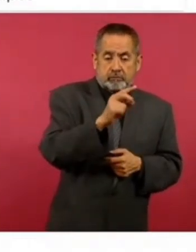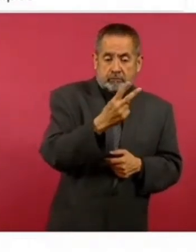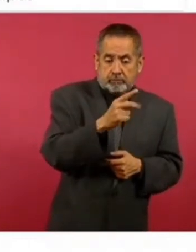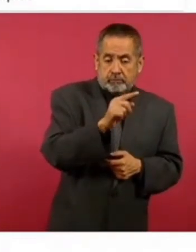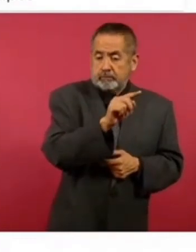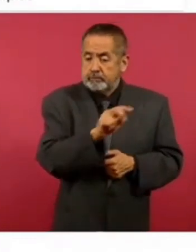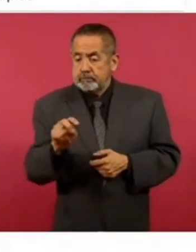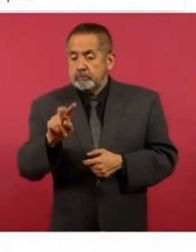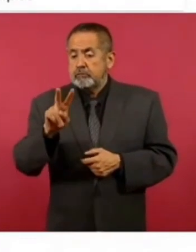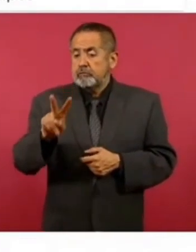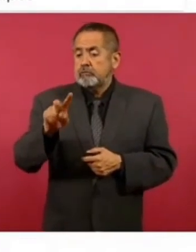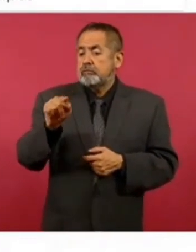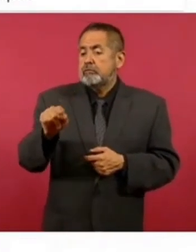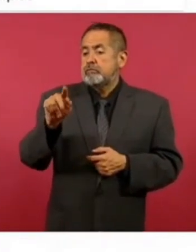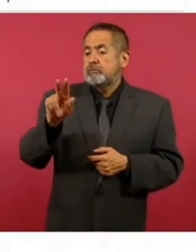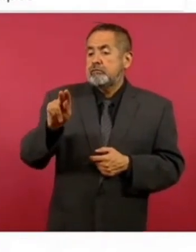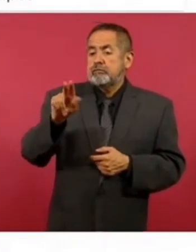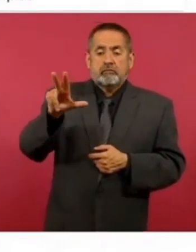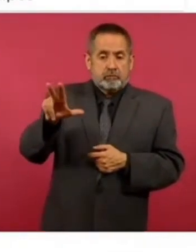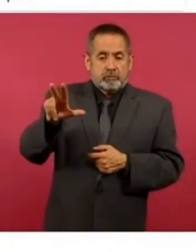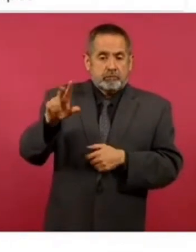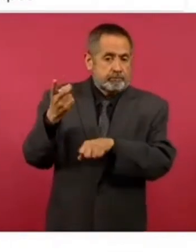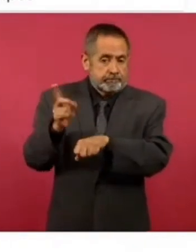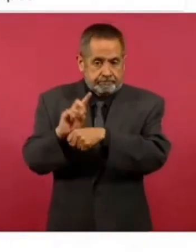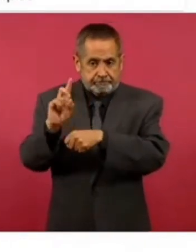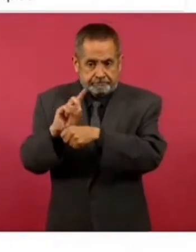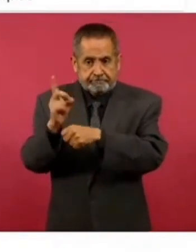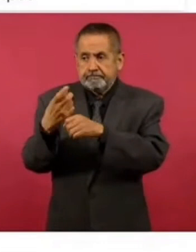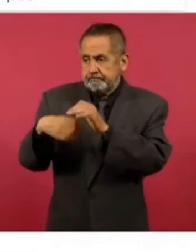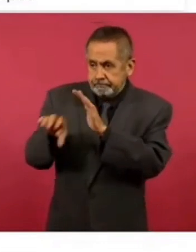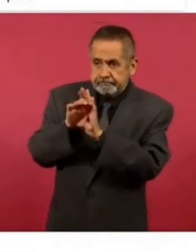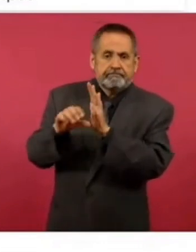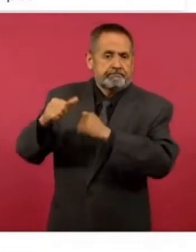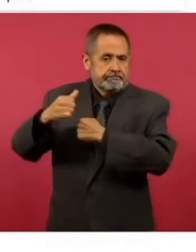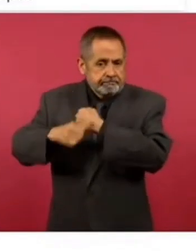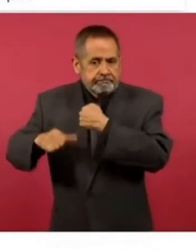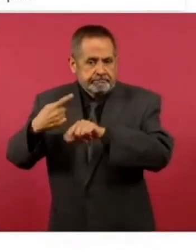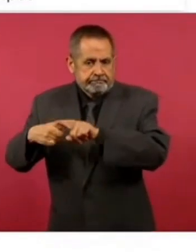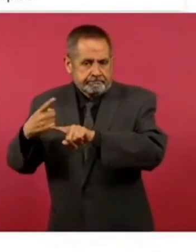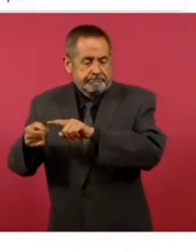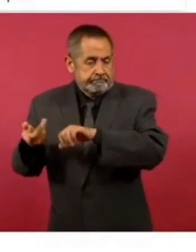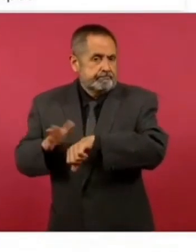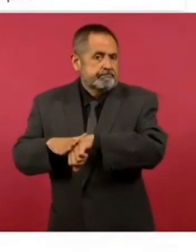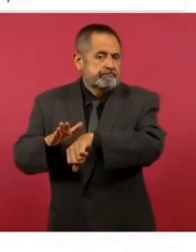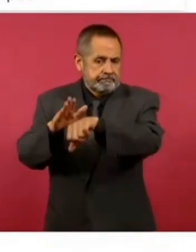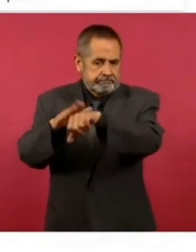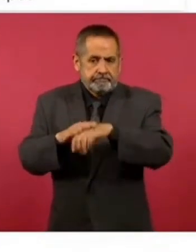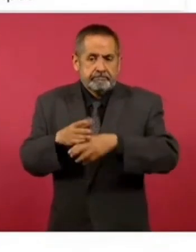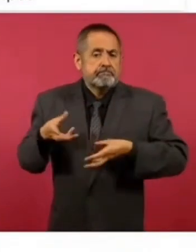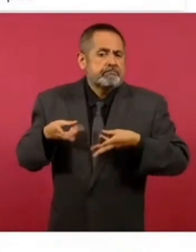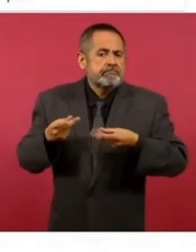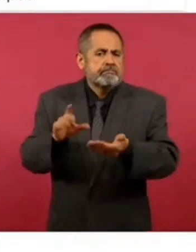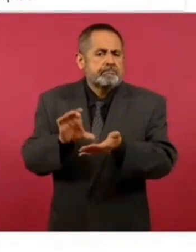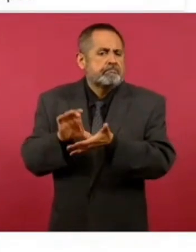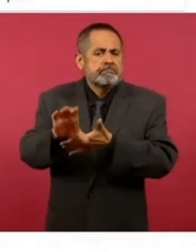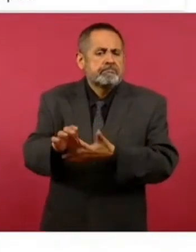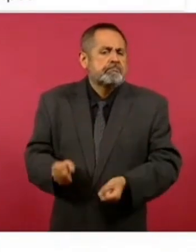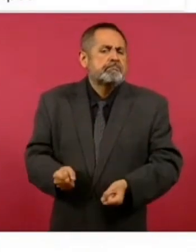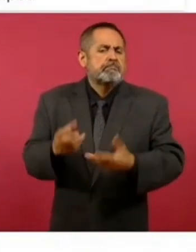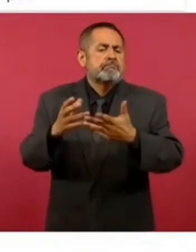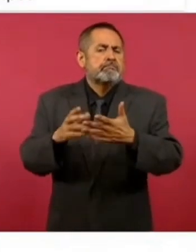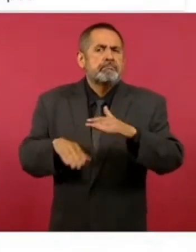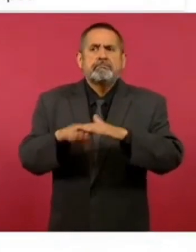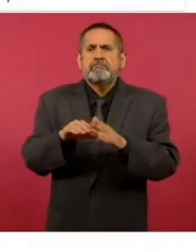a 2.88 cirugías diarias por quirófano. Y la inversión en el segundo nivel de atención, es decir, en los hospitales, ha